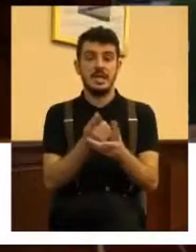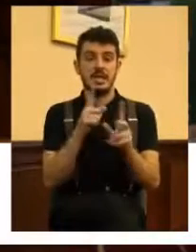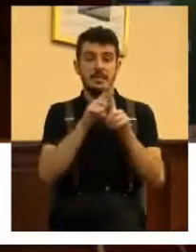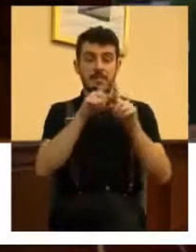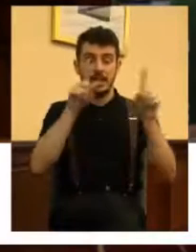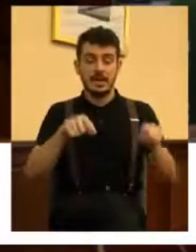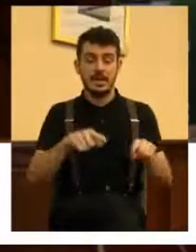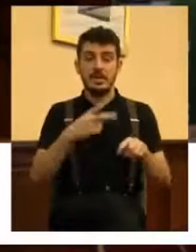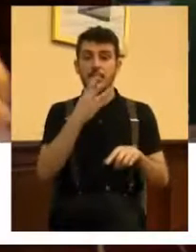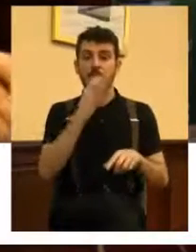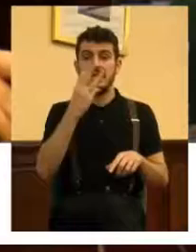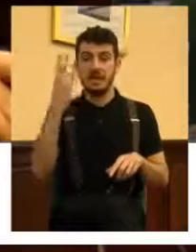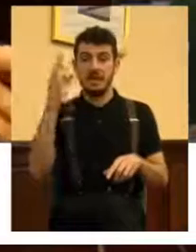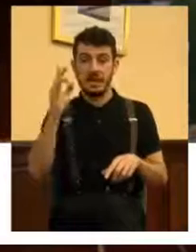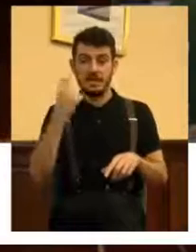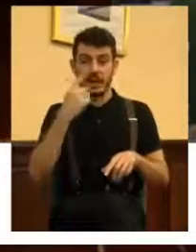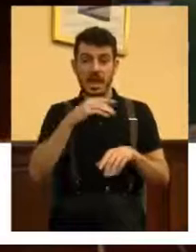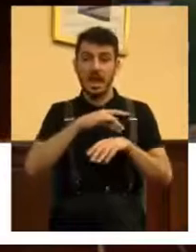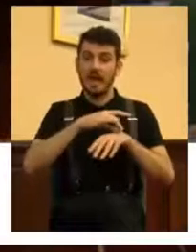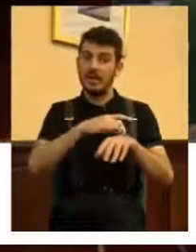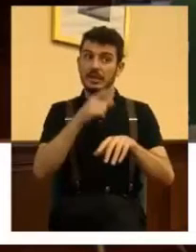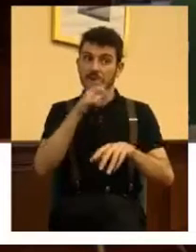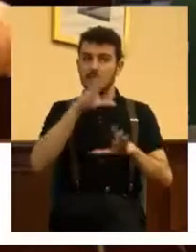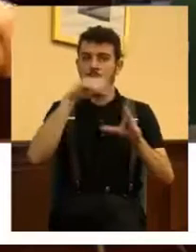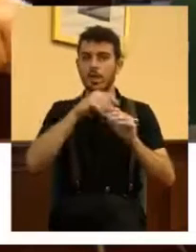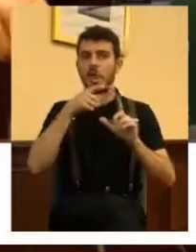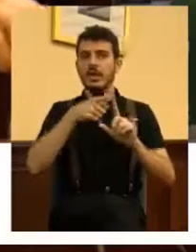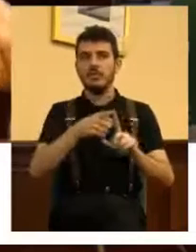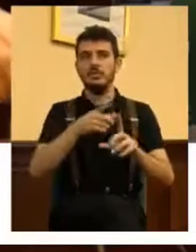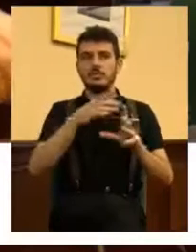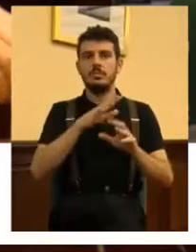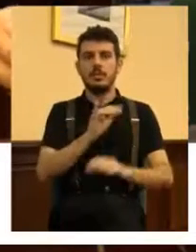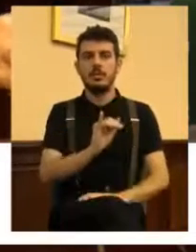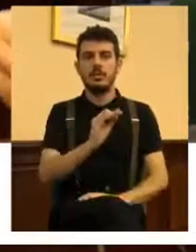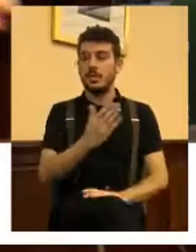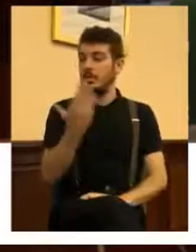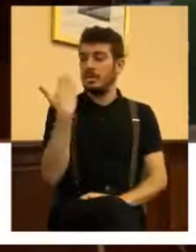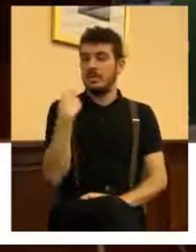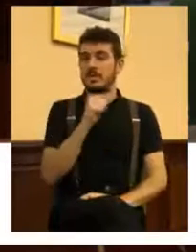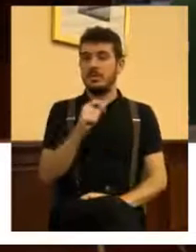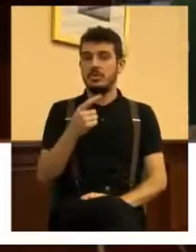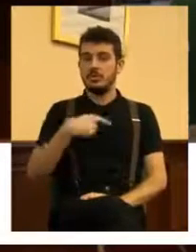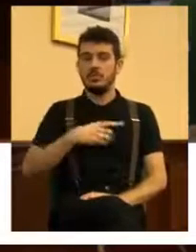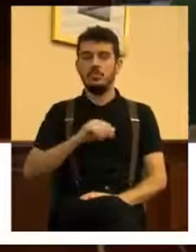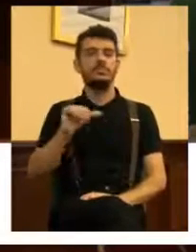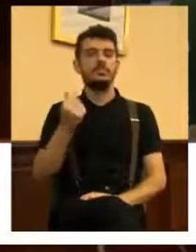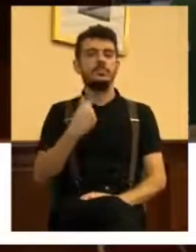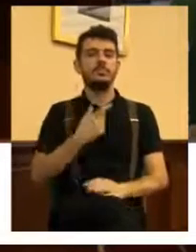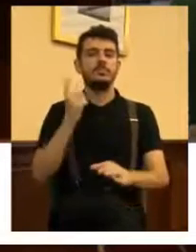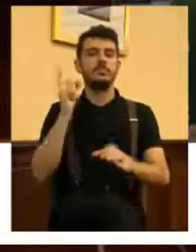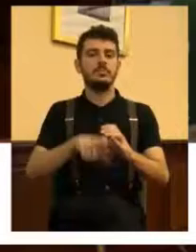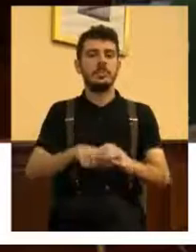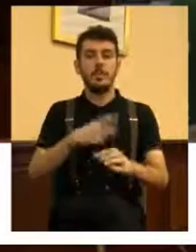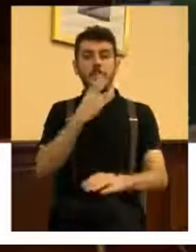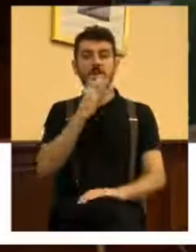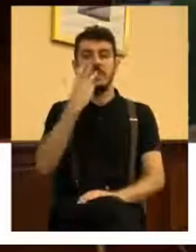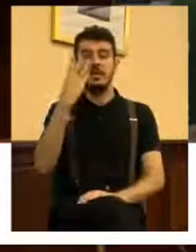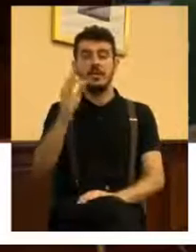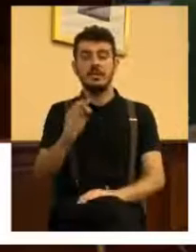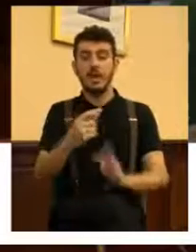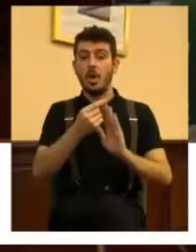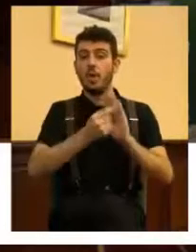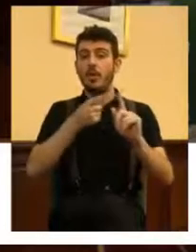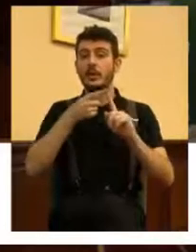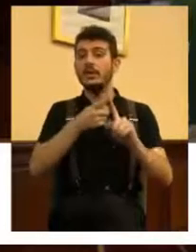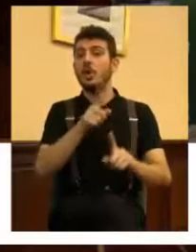de la Agenda 2030. La semana pasada aprobamos sumarnos a la Agenda 2030. En su objetivo número 11 habla